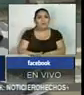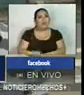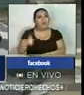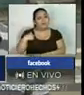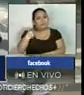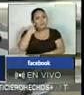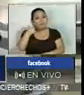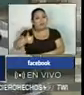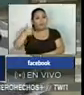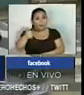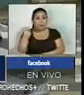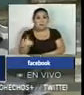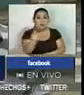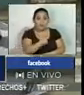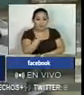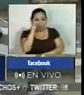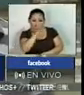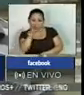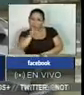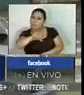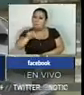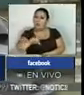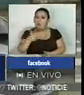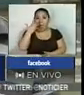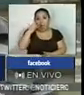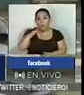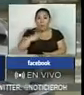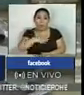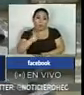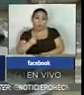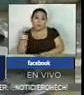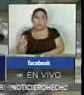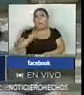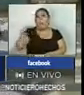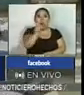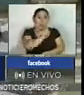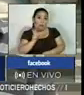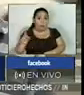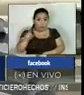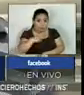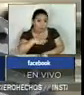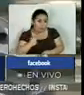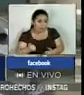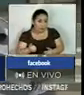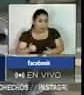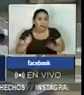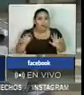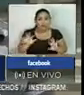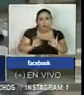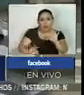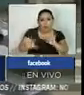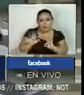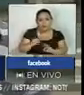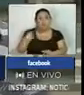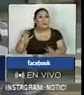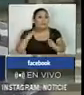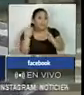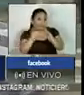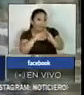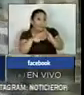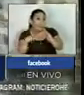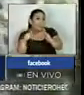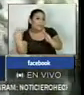bien, aunque hay personas que lo ven mal, porque como hay gente que le gusta andar vuelta y vuelta por gusto, pero sabemos quién es que salimos por